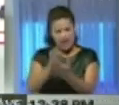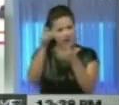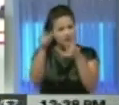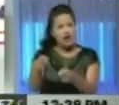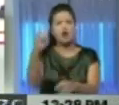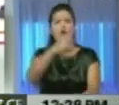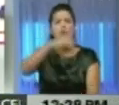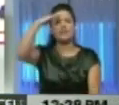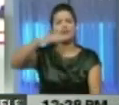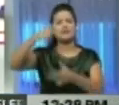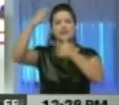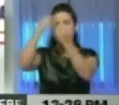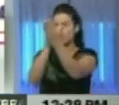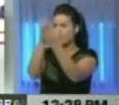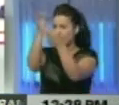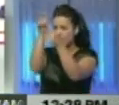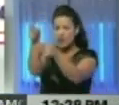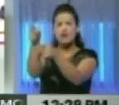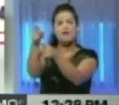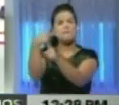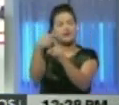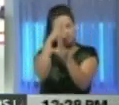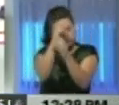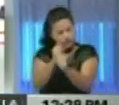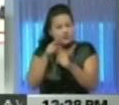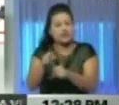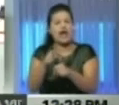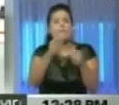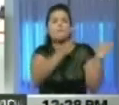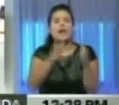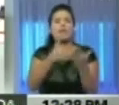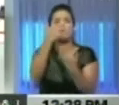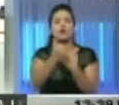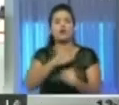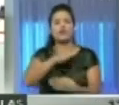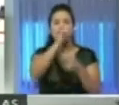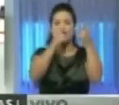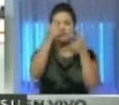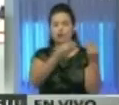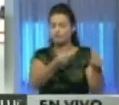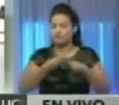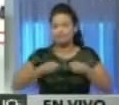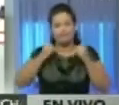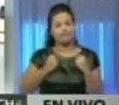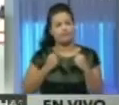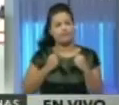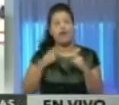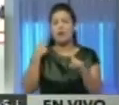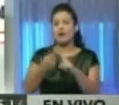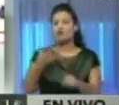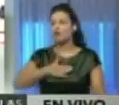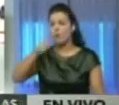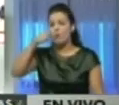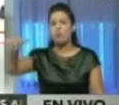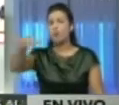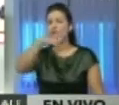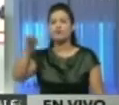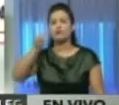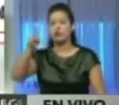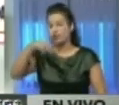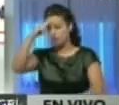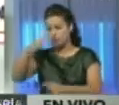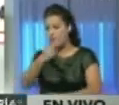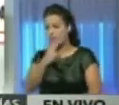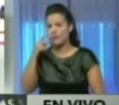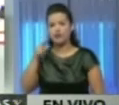comandante Hugo Chávez y hoy a su legado, con un compromiso irrefutable con el pueblo de Venezuela, con mi Partido Socialista Unido de